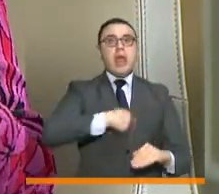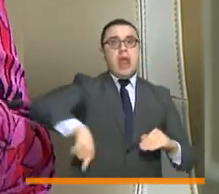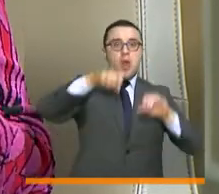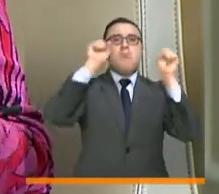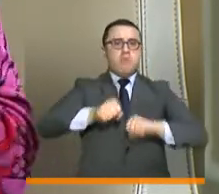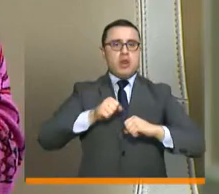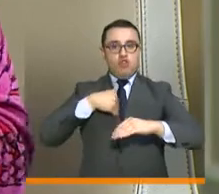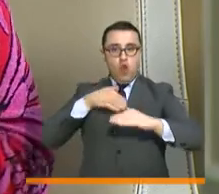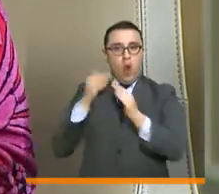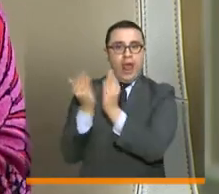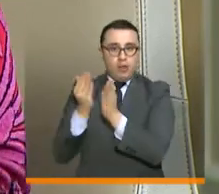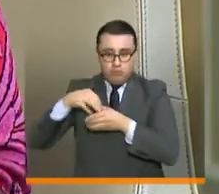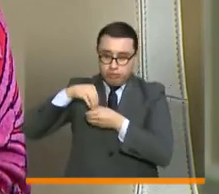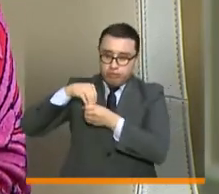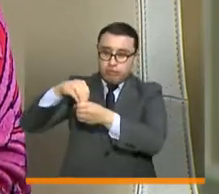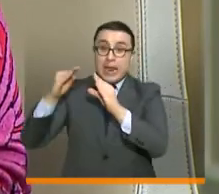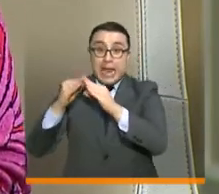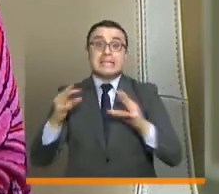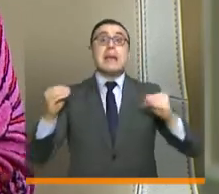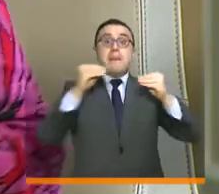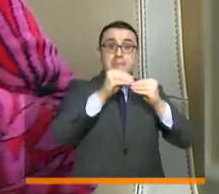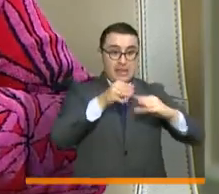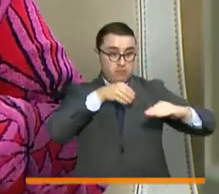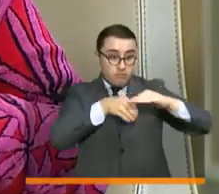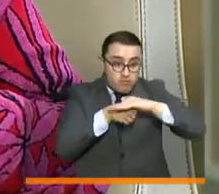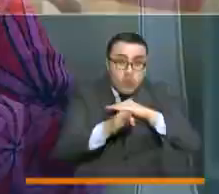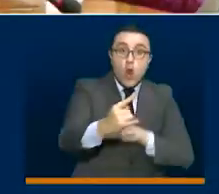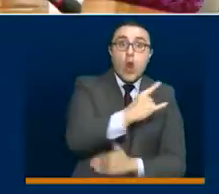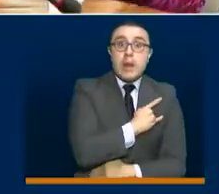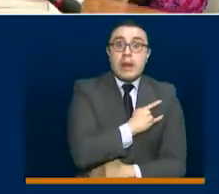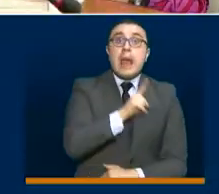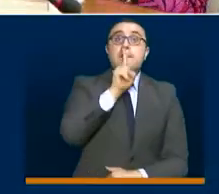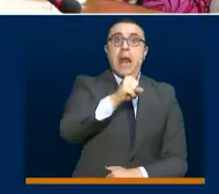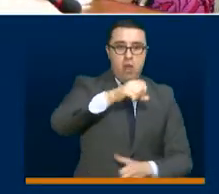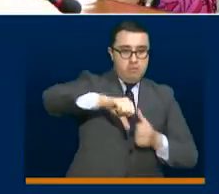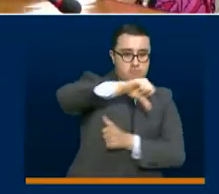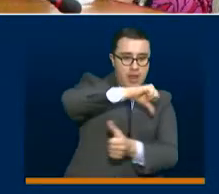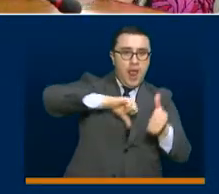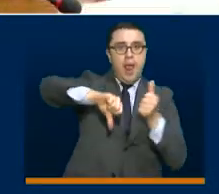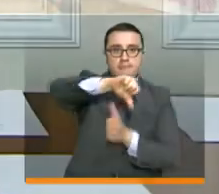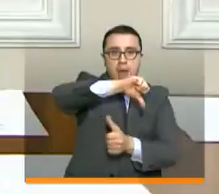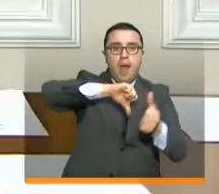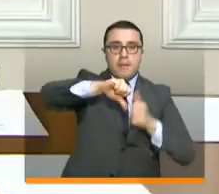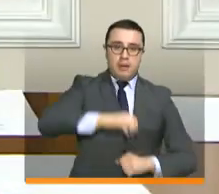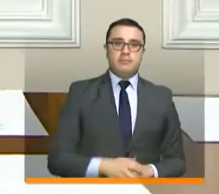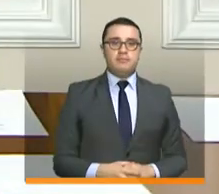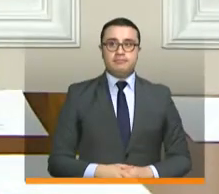educación en casa como de presencialidad, modelo de alternancia. Gracias, ministra María Victoria.